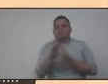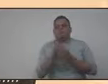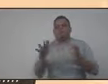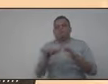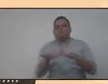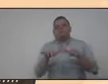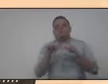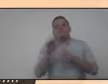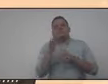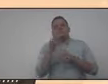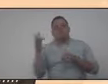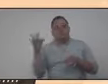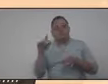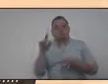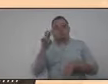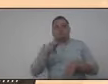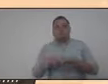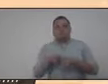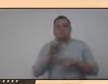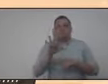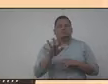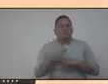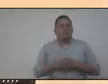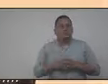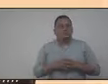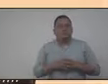de Tauramena. Bueno, decíamos que a nuestro